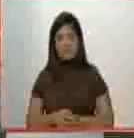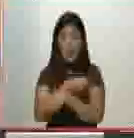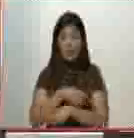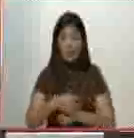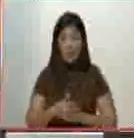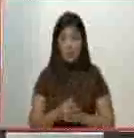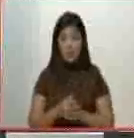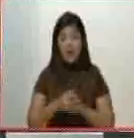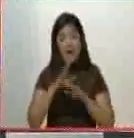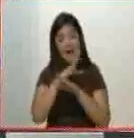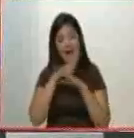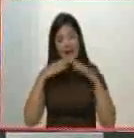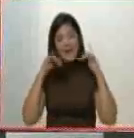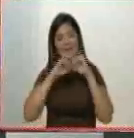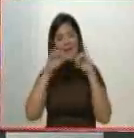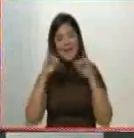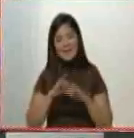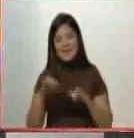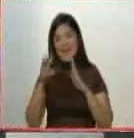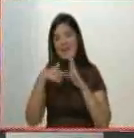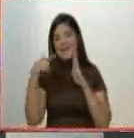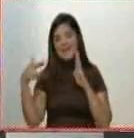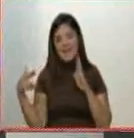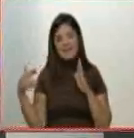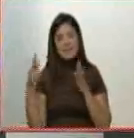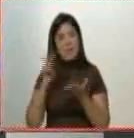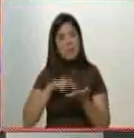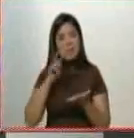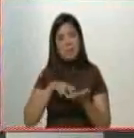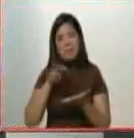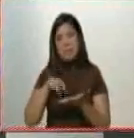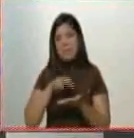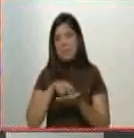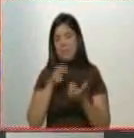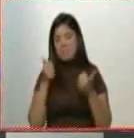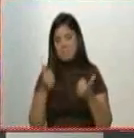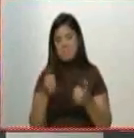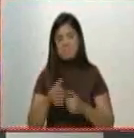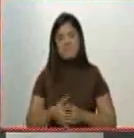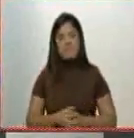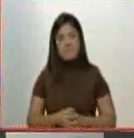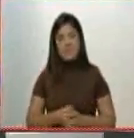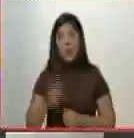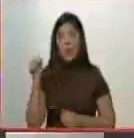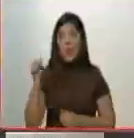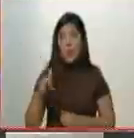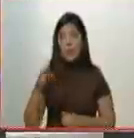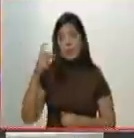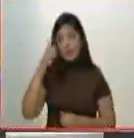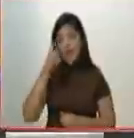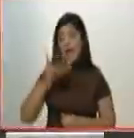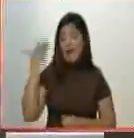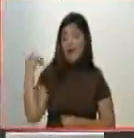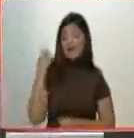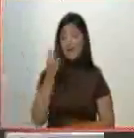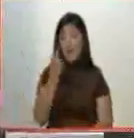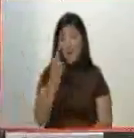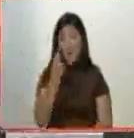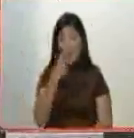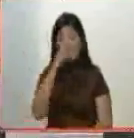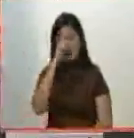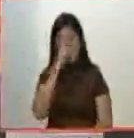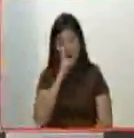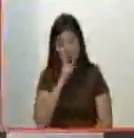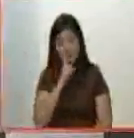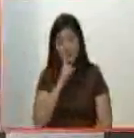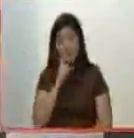Mes de alegría, mes de recreación, mes de diversión. Presidente, un día como hoy, hace 11 años,